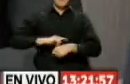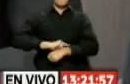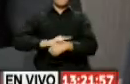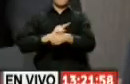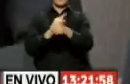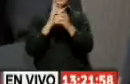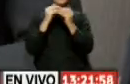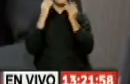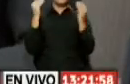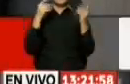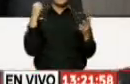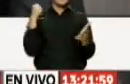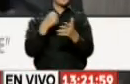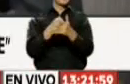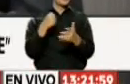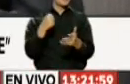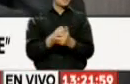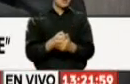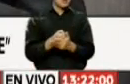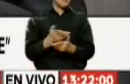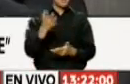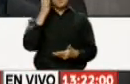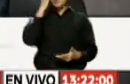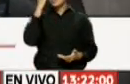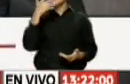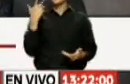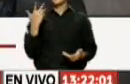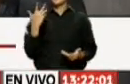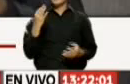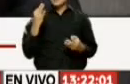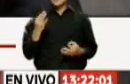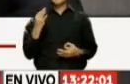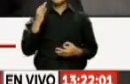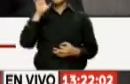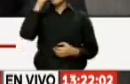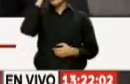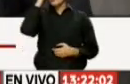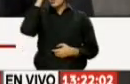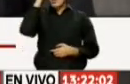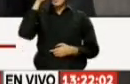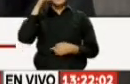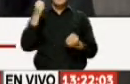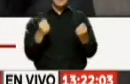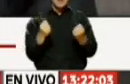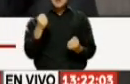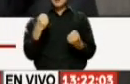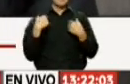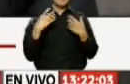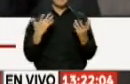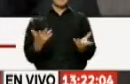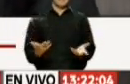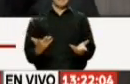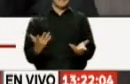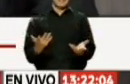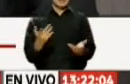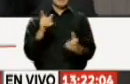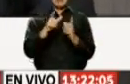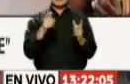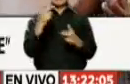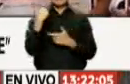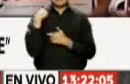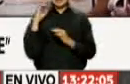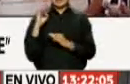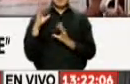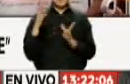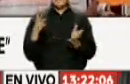Gran cantidad de accidentes de tránsito, primero porque no hay una adecuada cultura vial, segundo porque la gente es muy irresponsable.